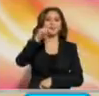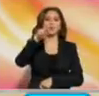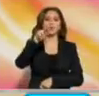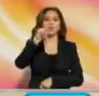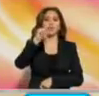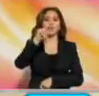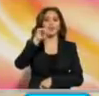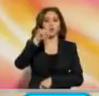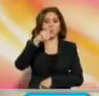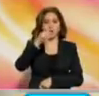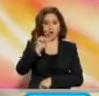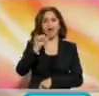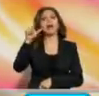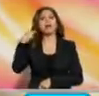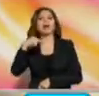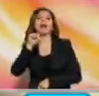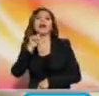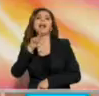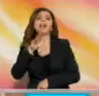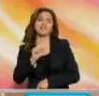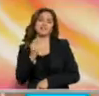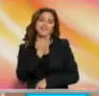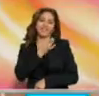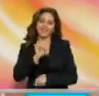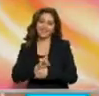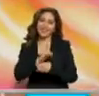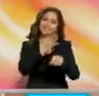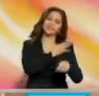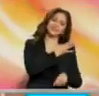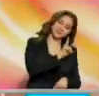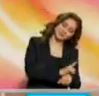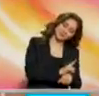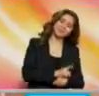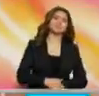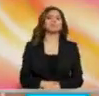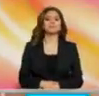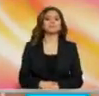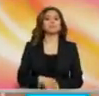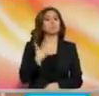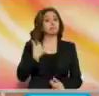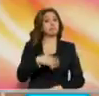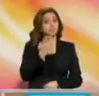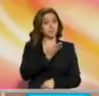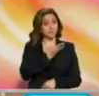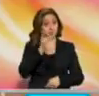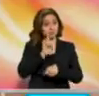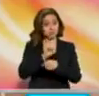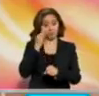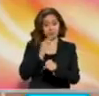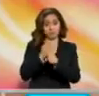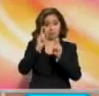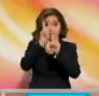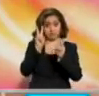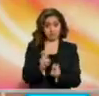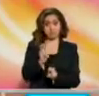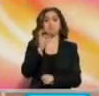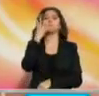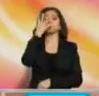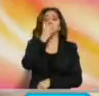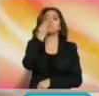Hola, ¿qué tal, Gaby? Muy buenos días, Enrique. Hola, Alicia, ¿qué tal? Buenos días. Oye, tema bien bonito y bien importante, ¿no? Es un